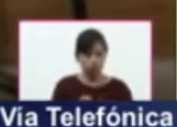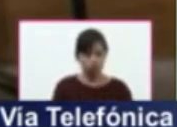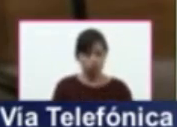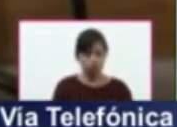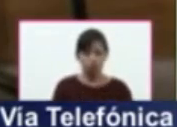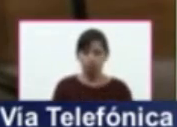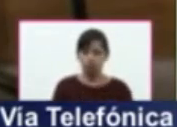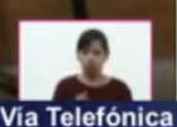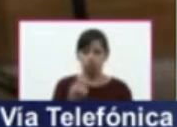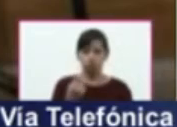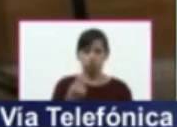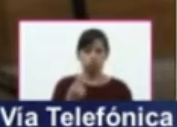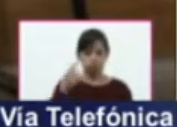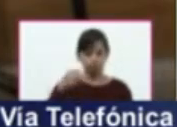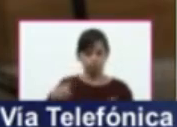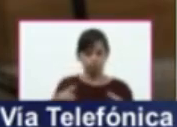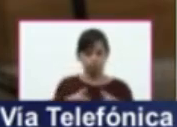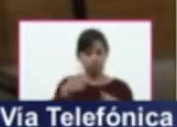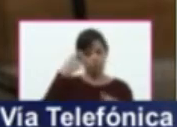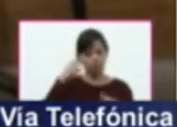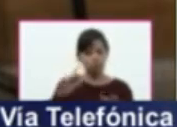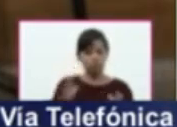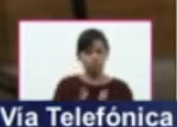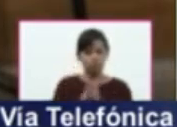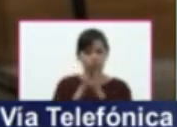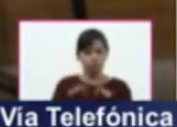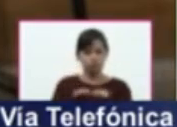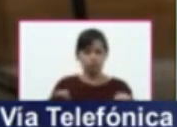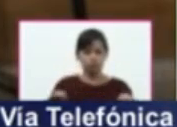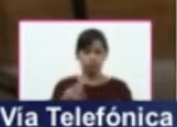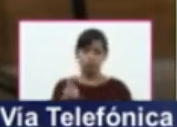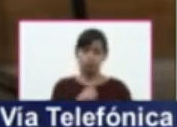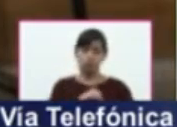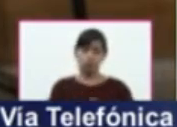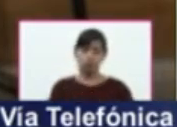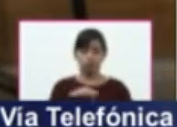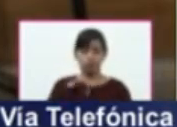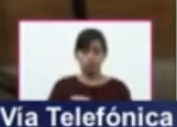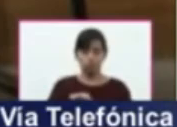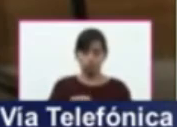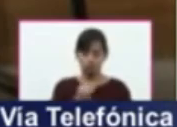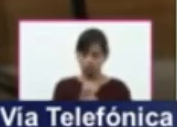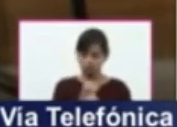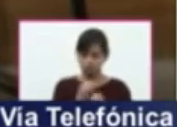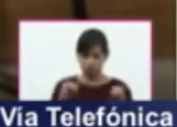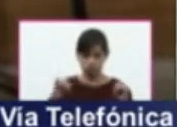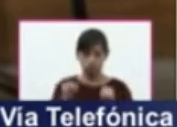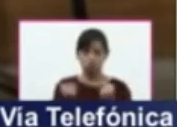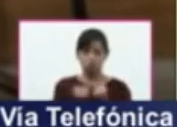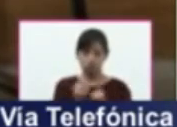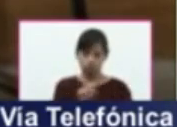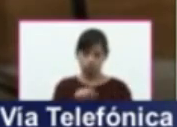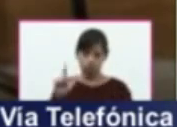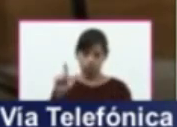de la reforma electoral del presidente. Vamos a ver cómo Jaime Rivera se le traba la